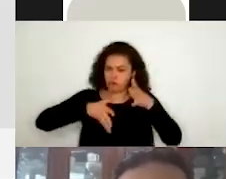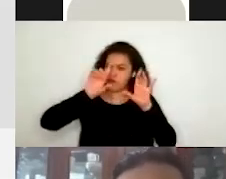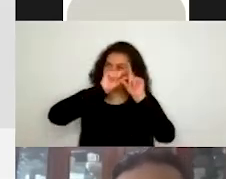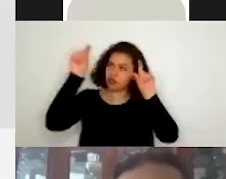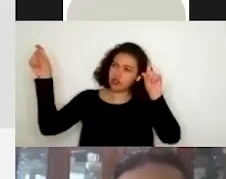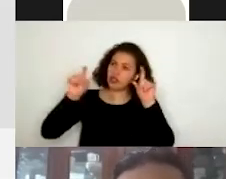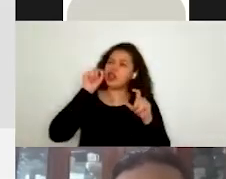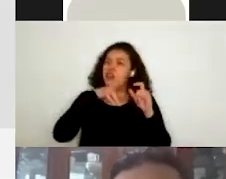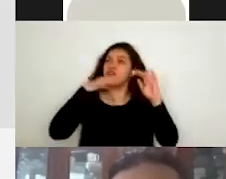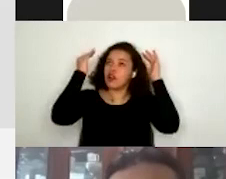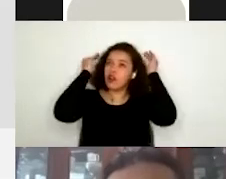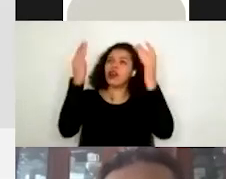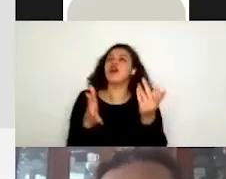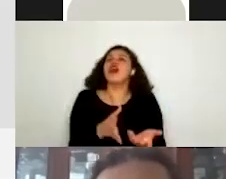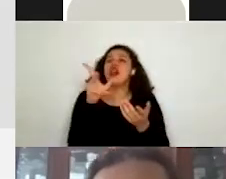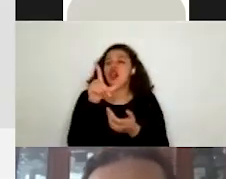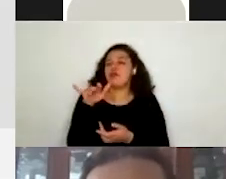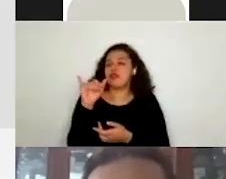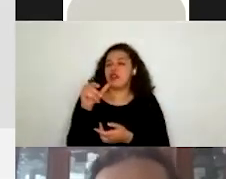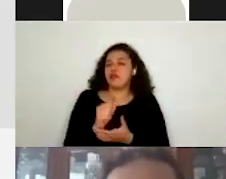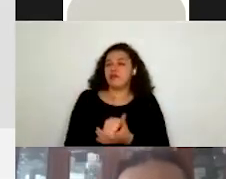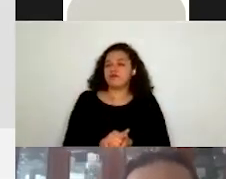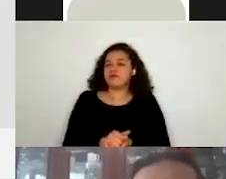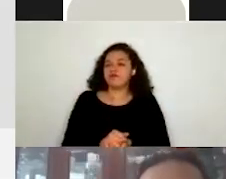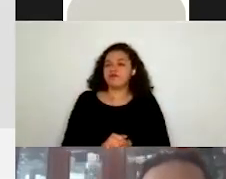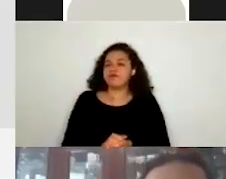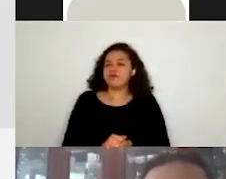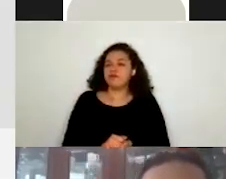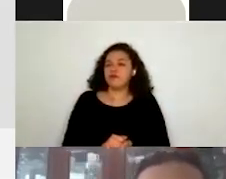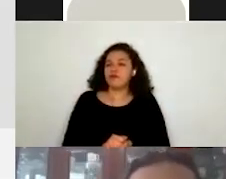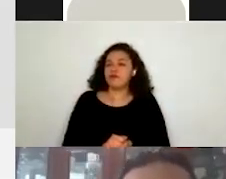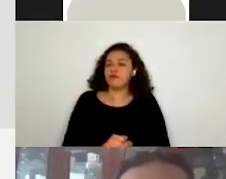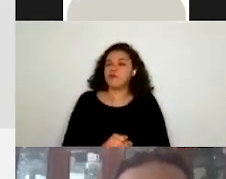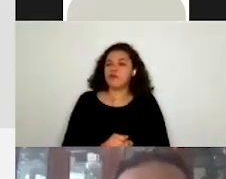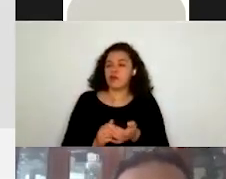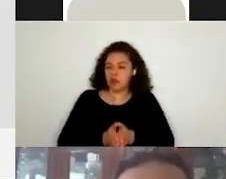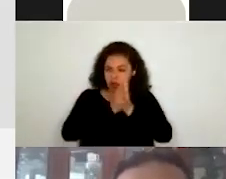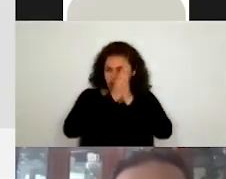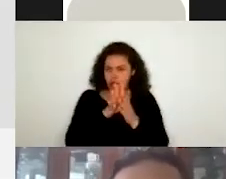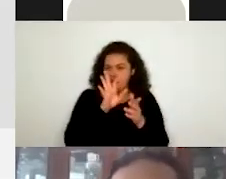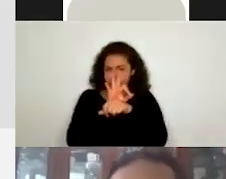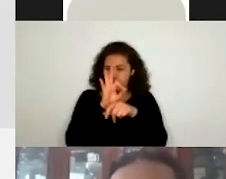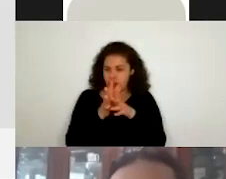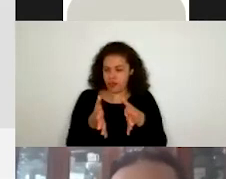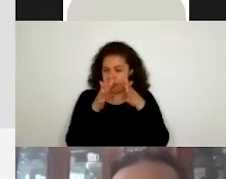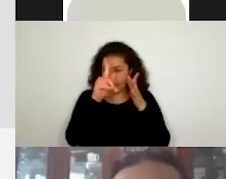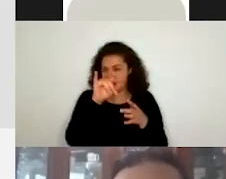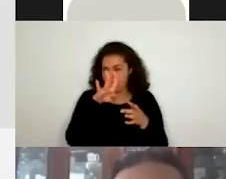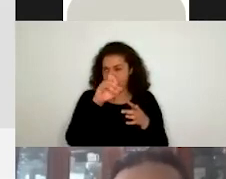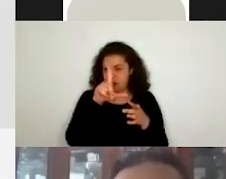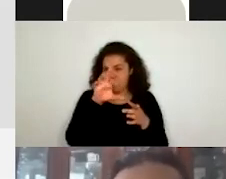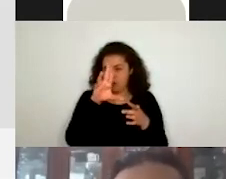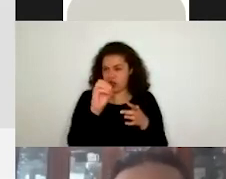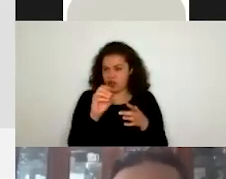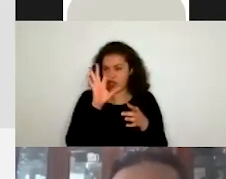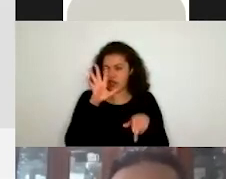y techumbre de lámina, ¿no? Los indivisos son de paredes de tabla roca. Aquí abundamos un poquito más, no